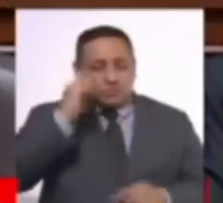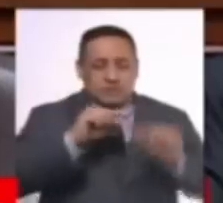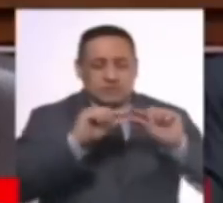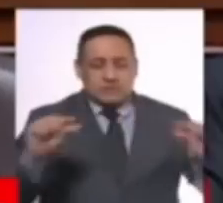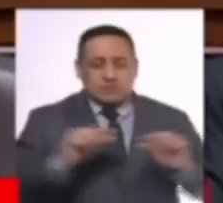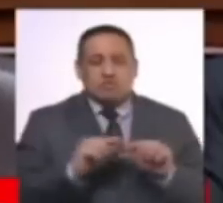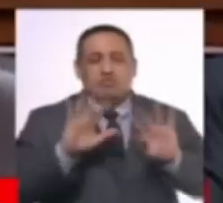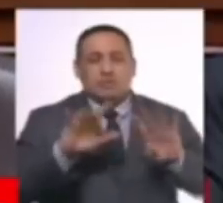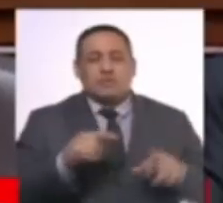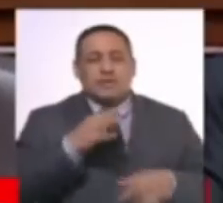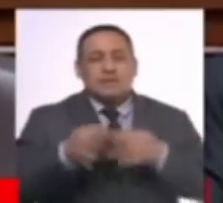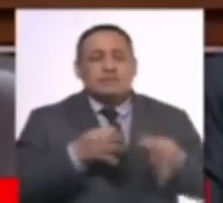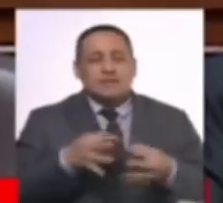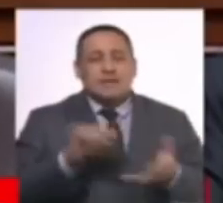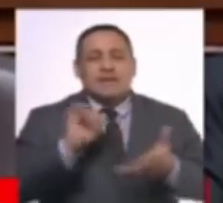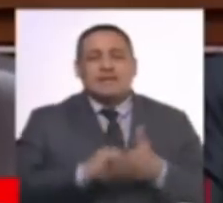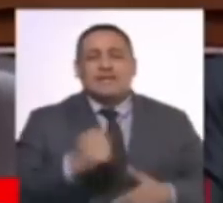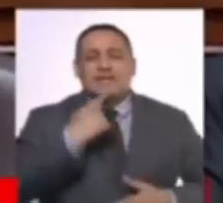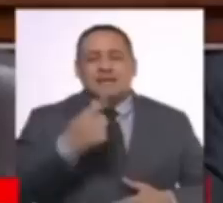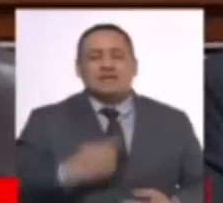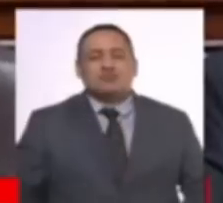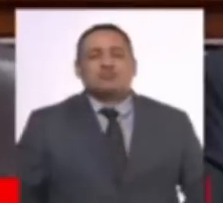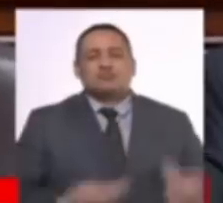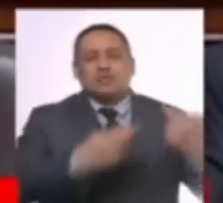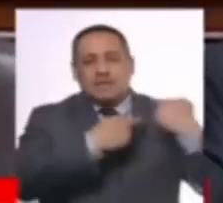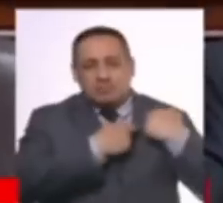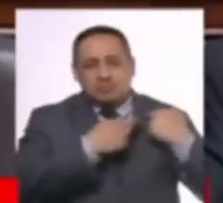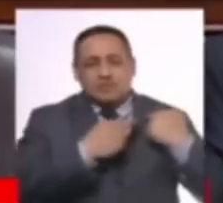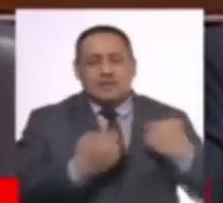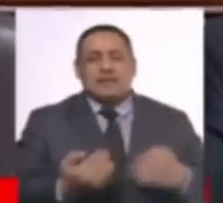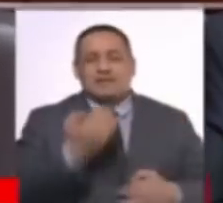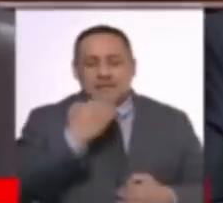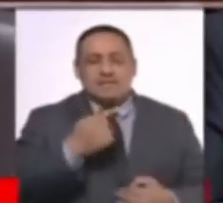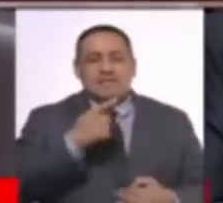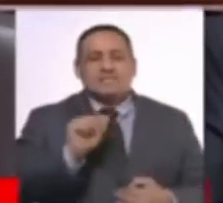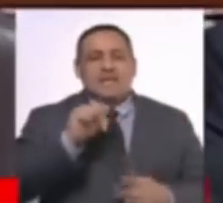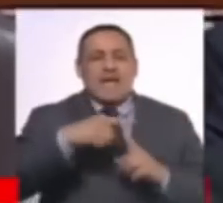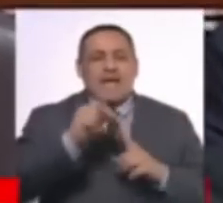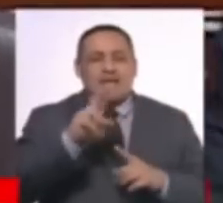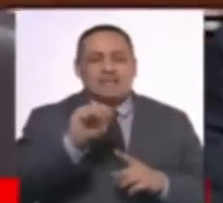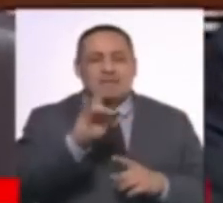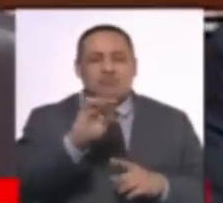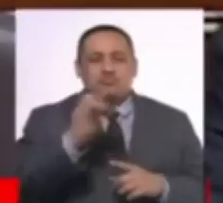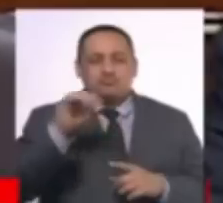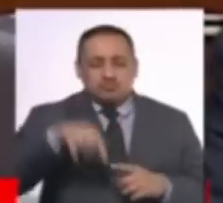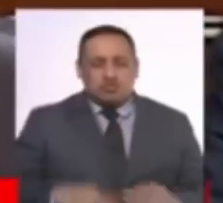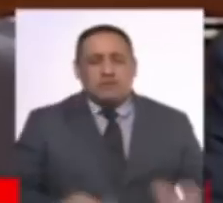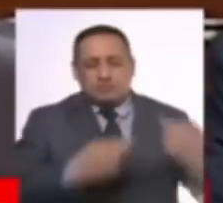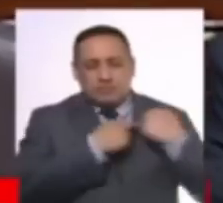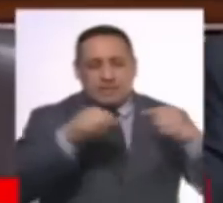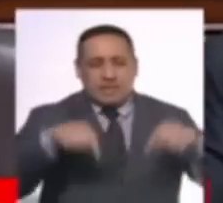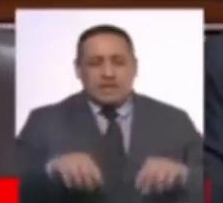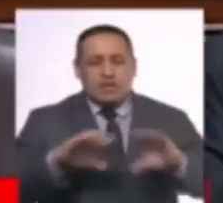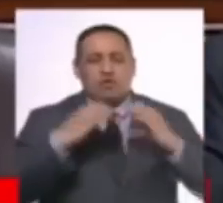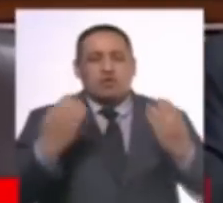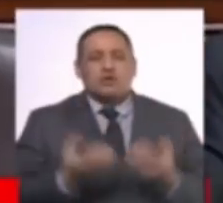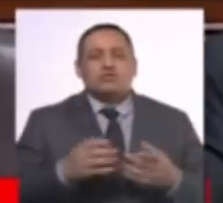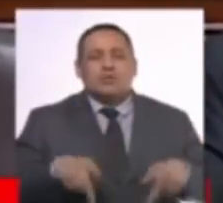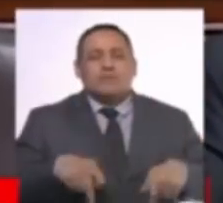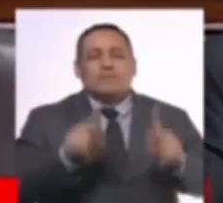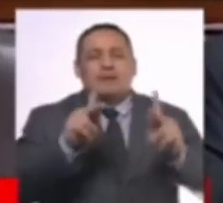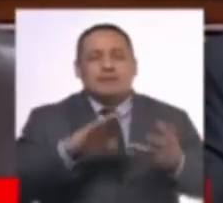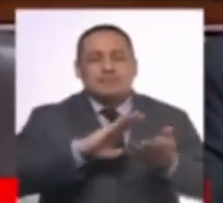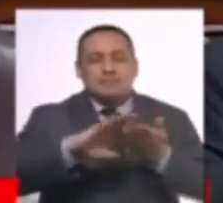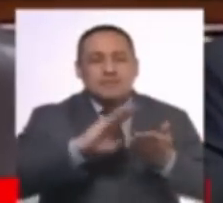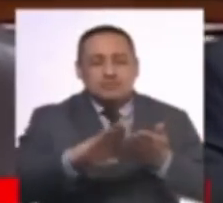9, señala que es una atribución, así dice, atribución del Congreso